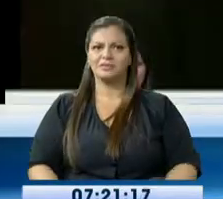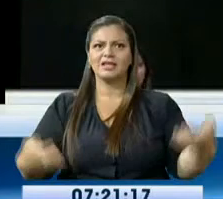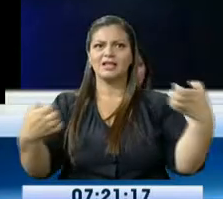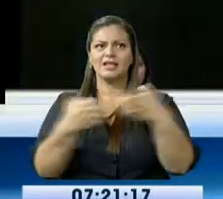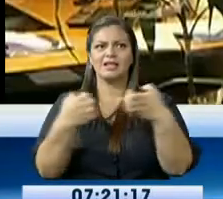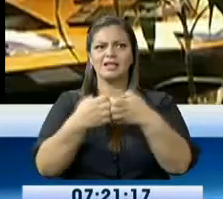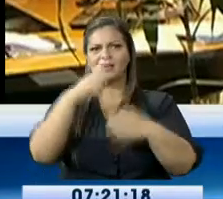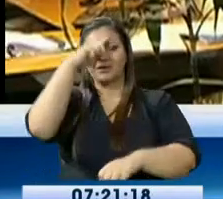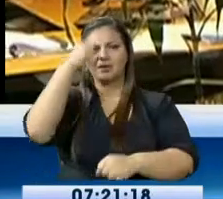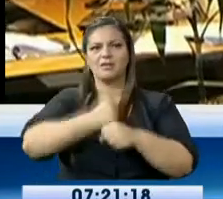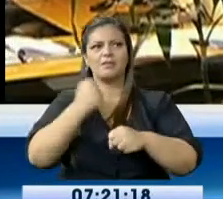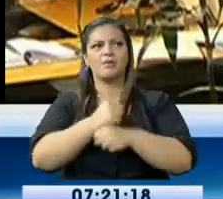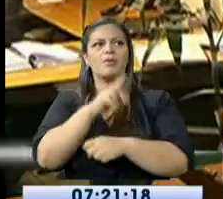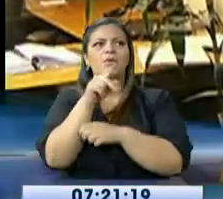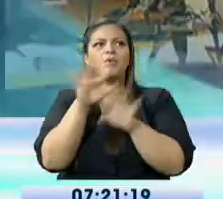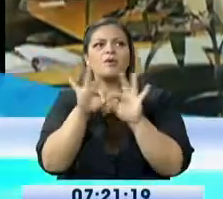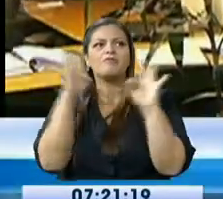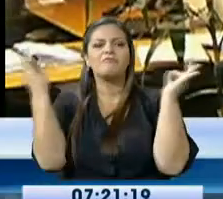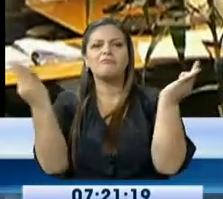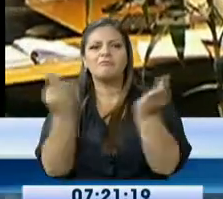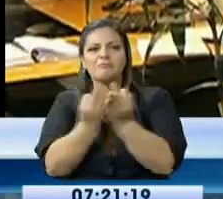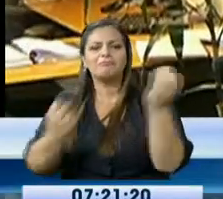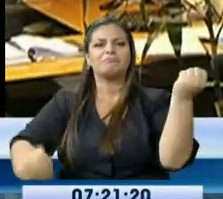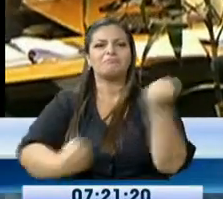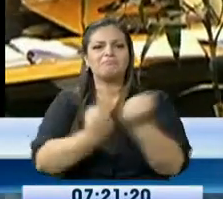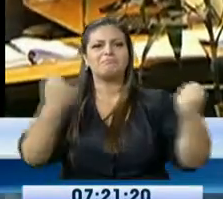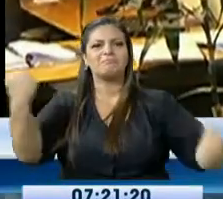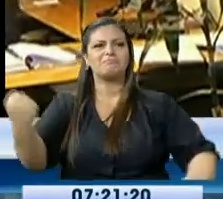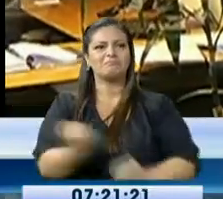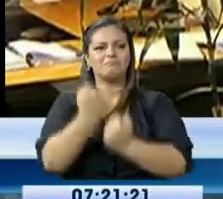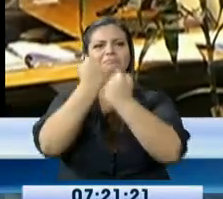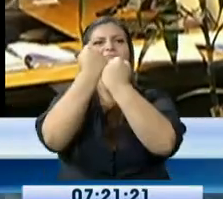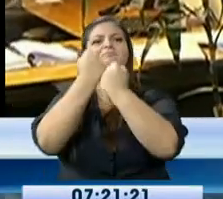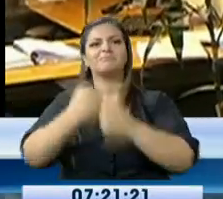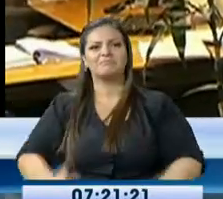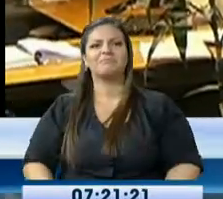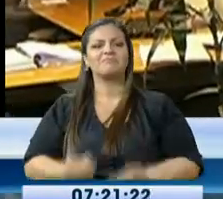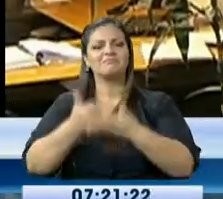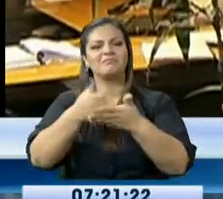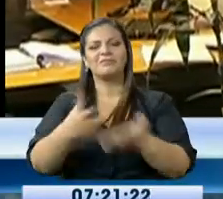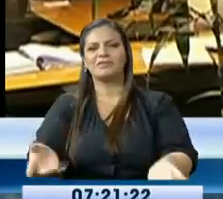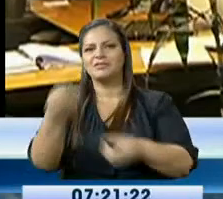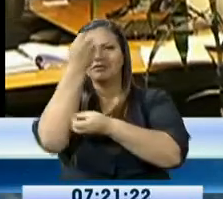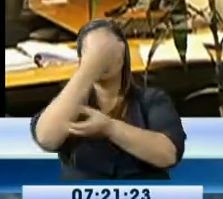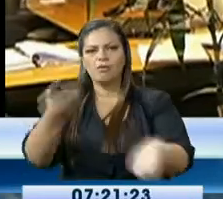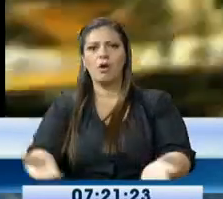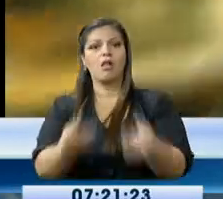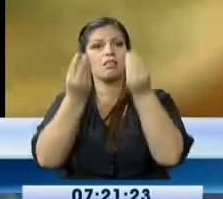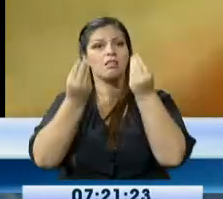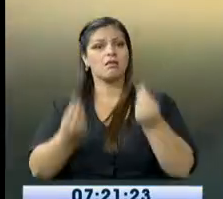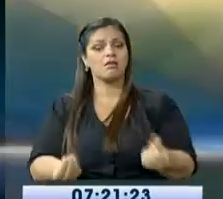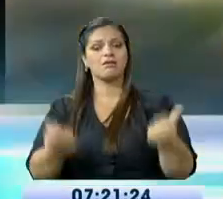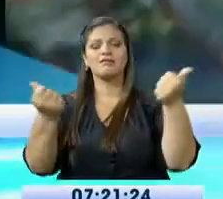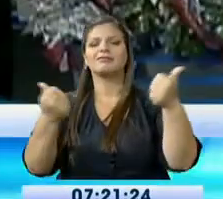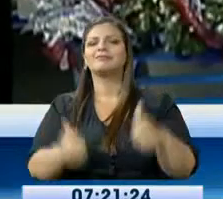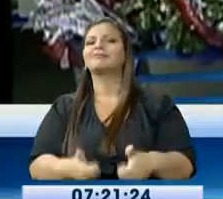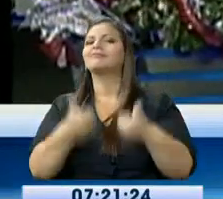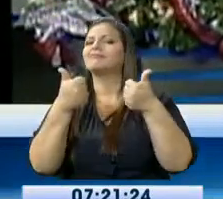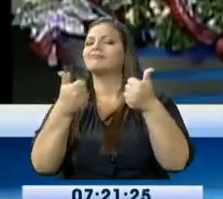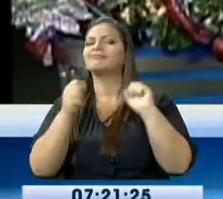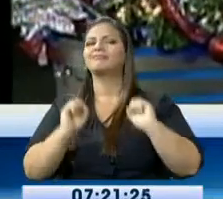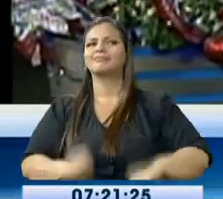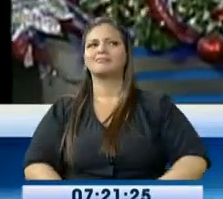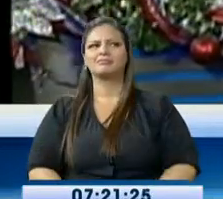que trabaja como familia, mano a mano, hombro a hombro, por un mejor porvenir y por supuesto para darle un trabajo de calidad a los televidentes. Y a pesar de